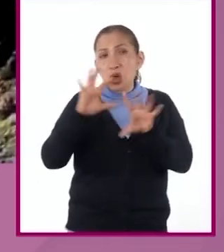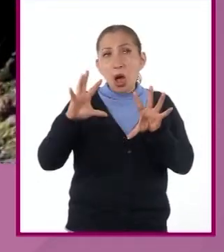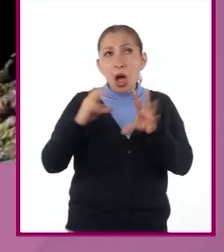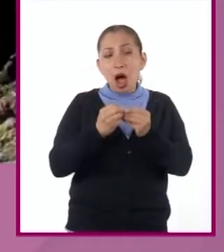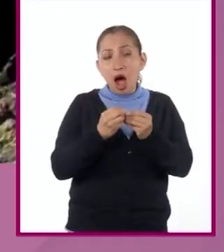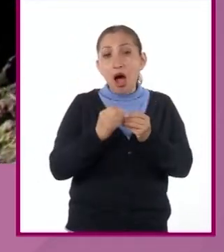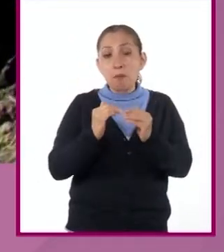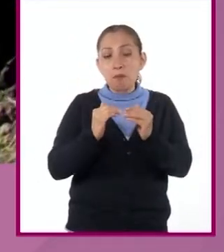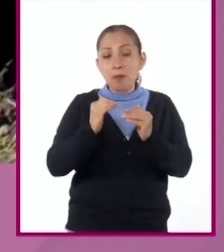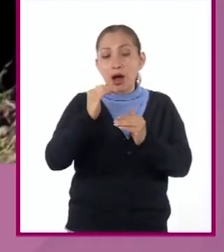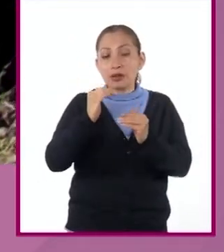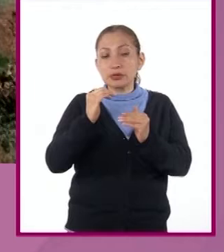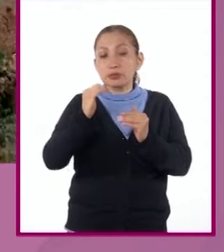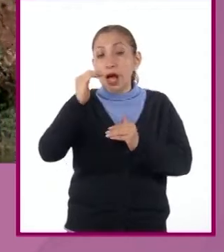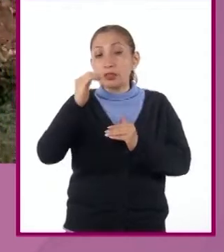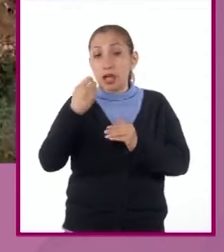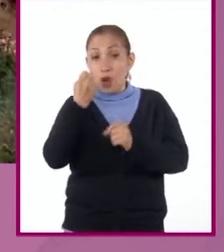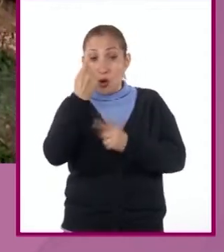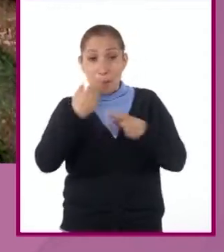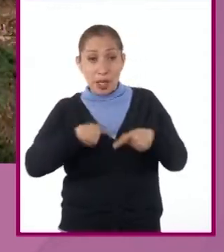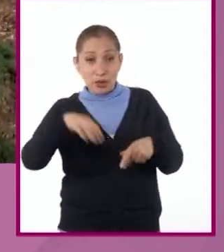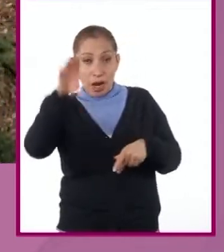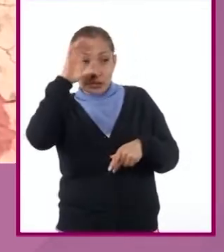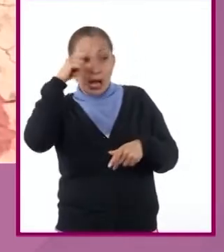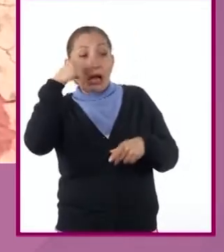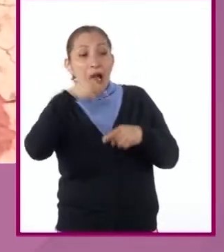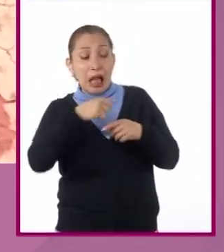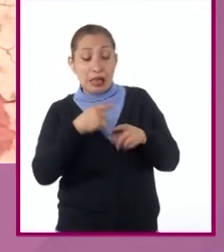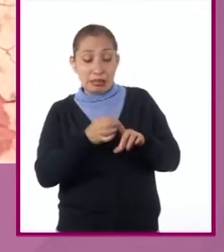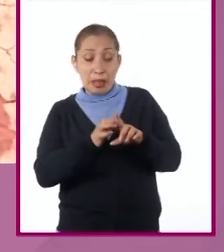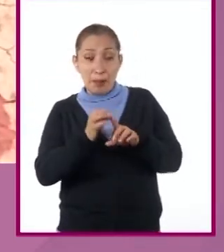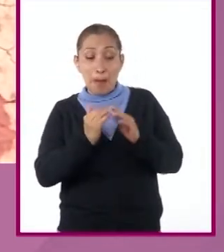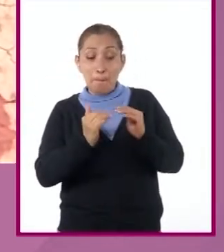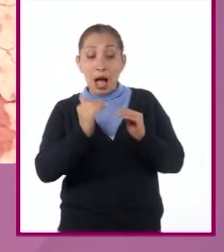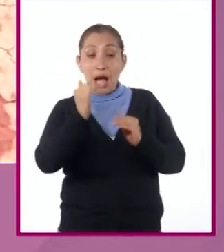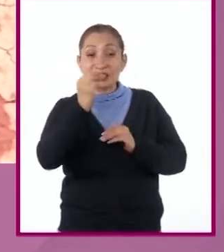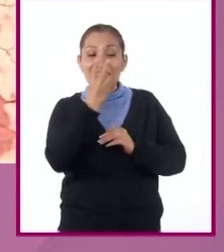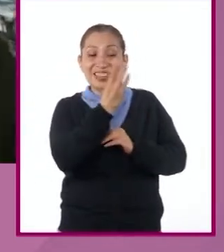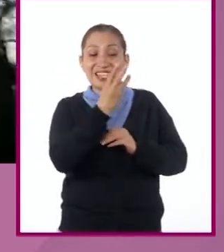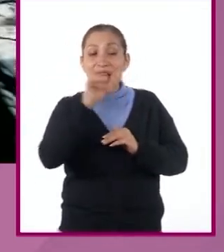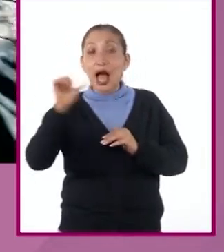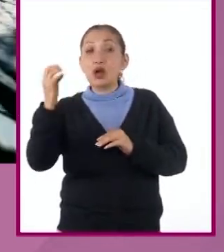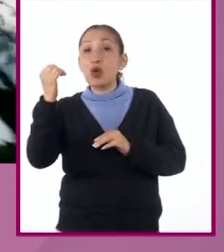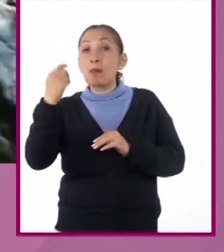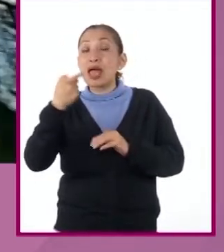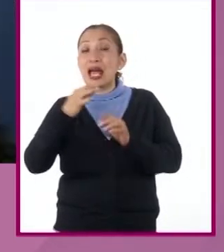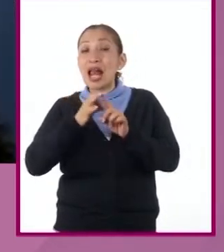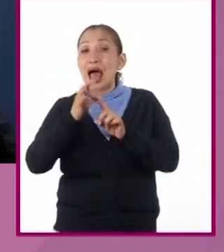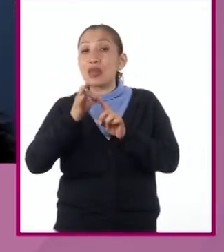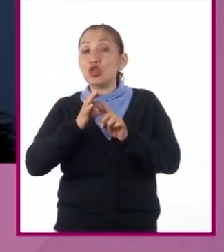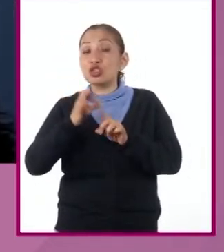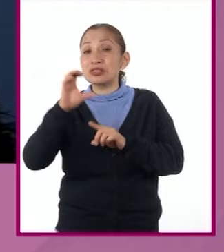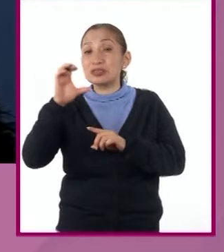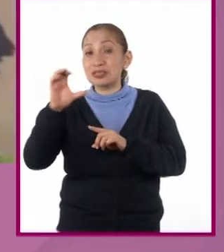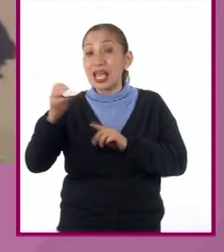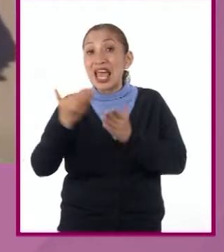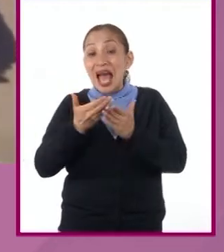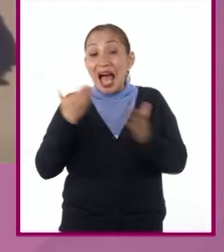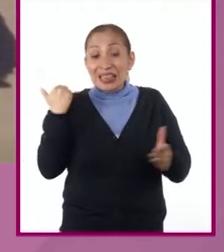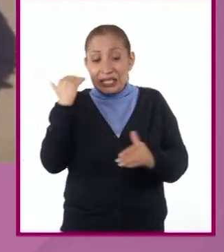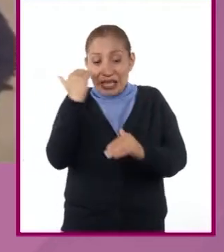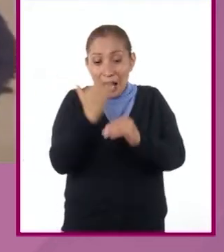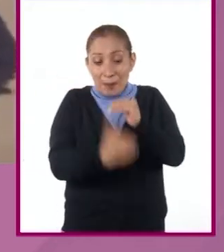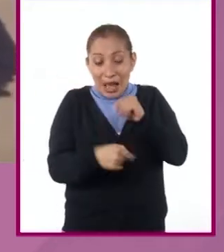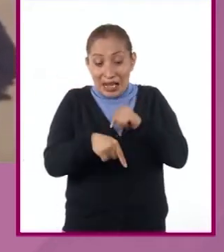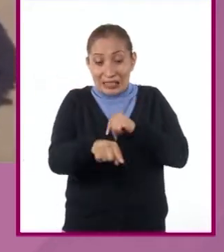promedio ha aumentado y algunos científicos prevén que la temperatura aumentará de 3 a 9 grados centígrados antes de